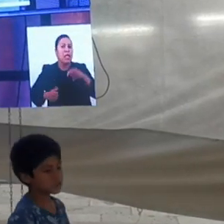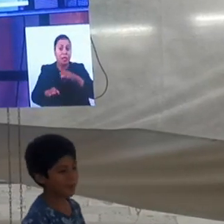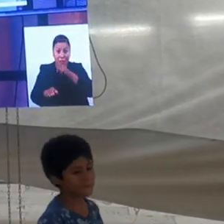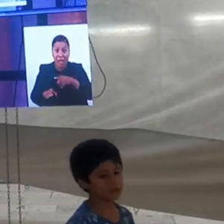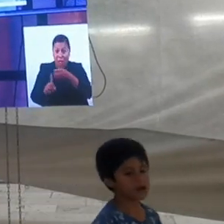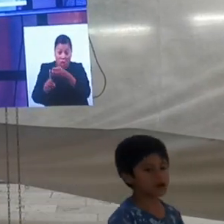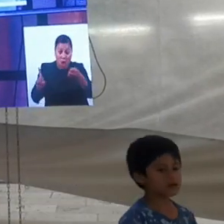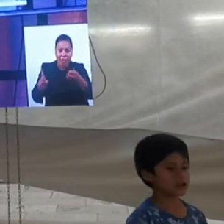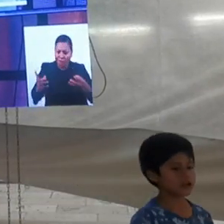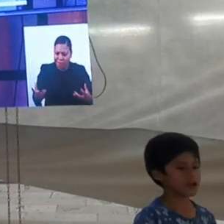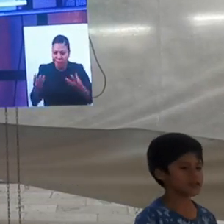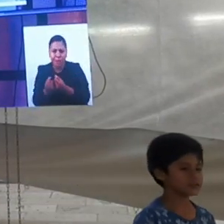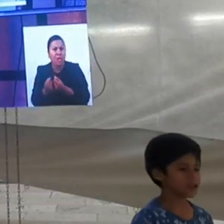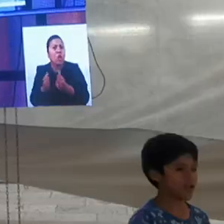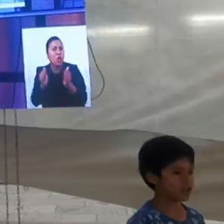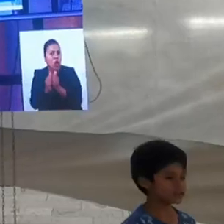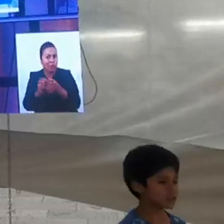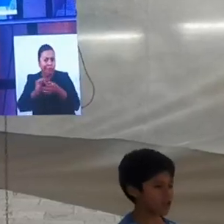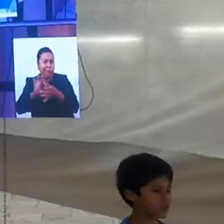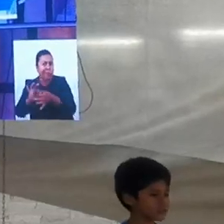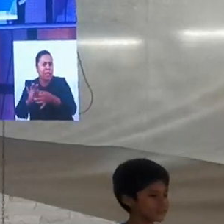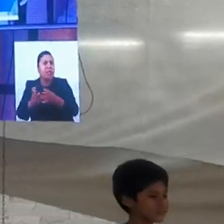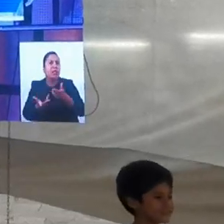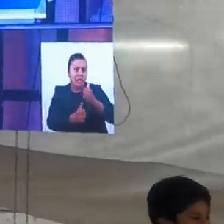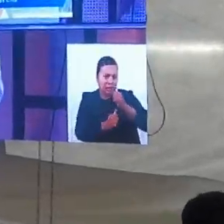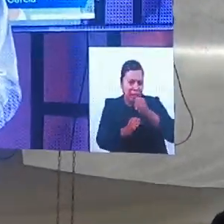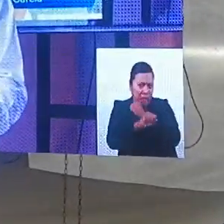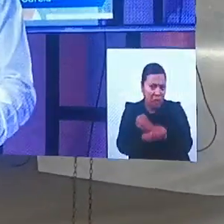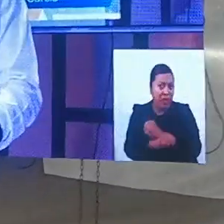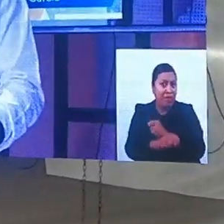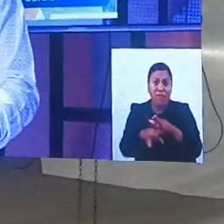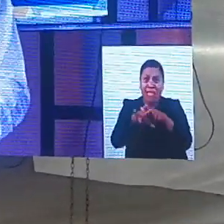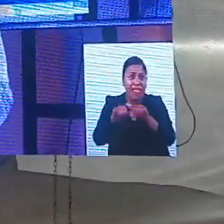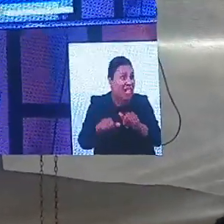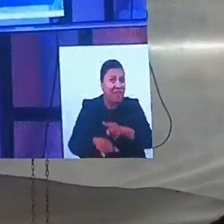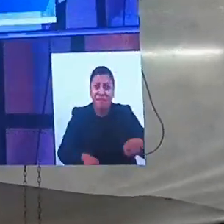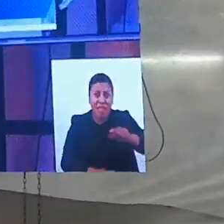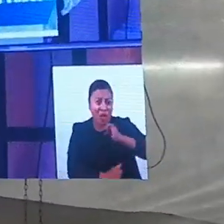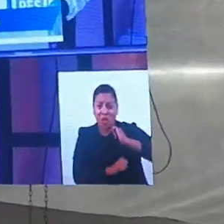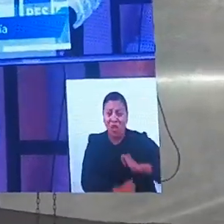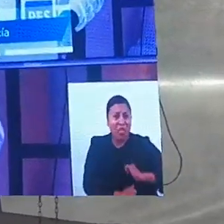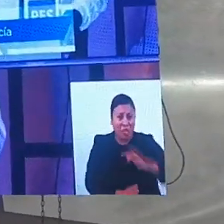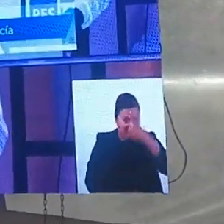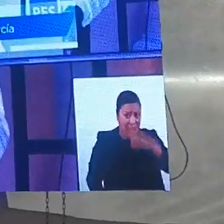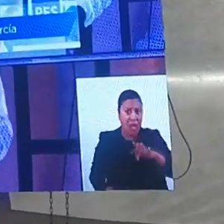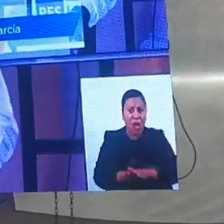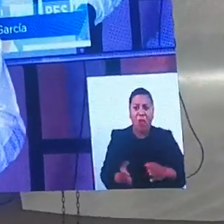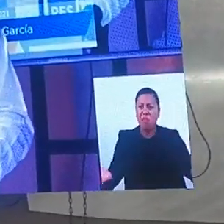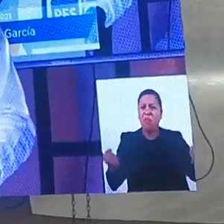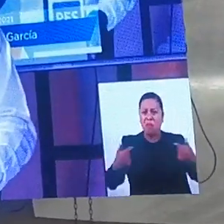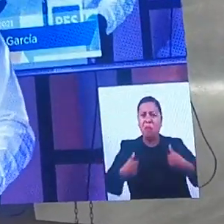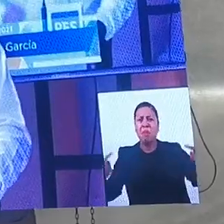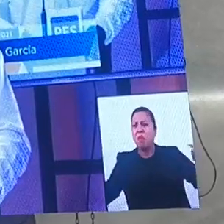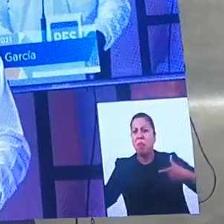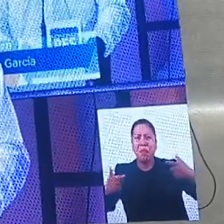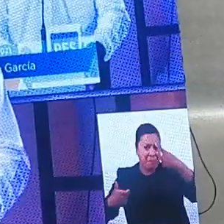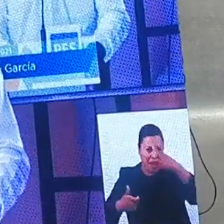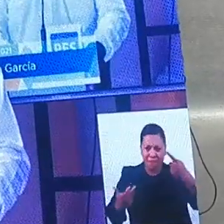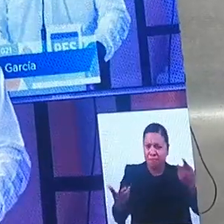seguridad. Y hasta ahorita, ninguna autoridad ha puesto el pecho para que lo maten a ellos y no maten a las